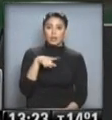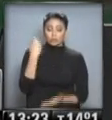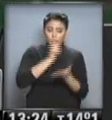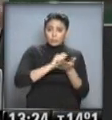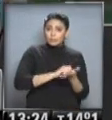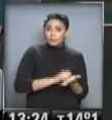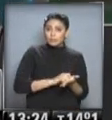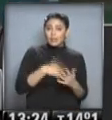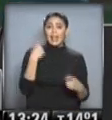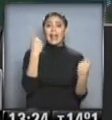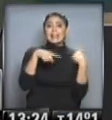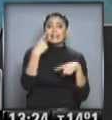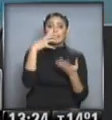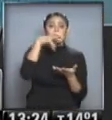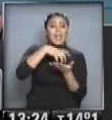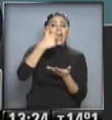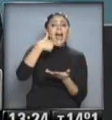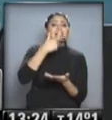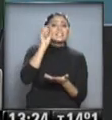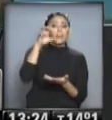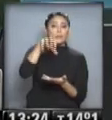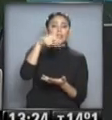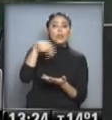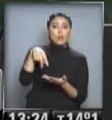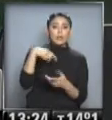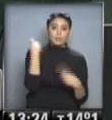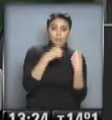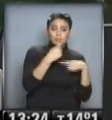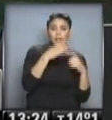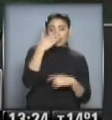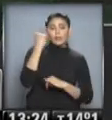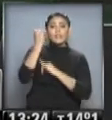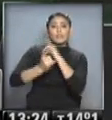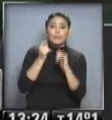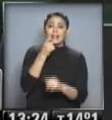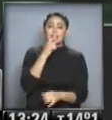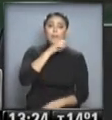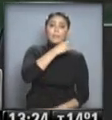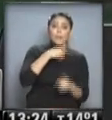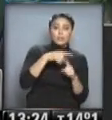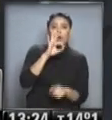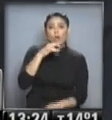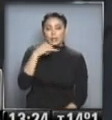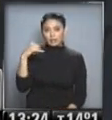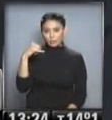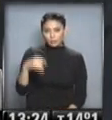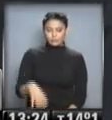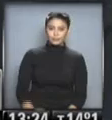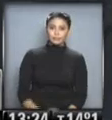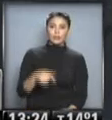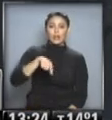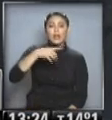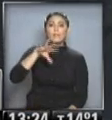nota vamos a agilizar el trámite en lanen Próximamente lo vamos a estar notificando es saber si es visado positivo o negativo nos vamos a